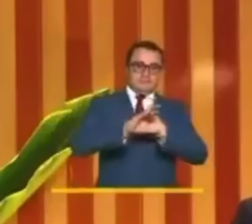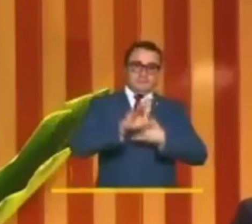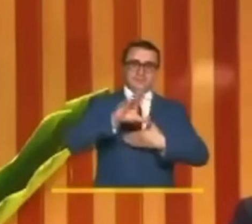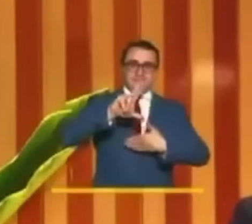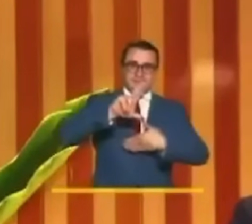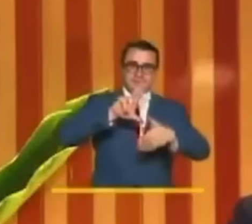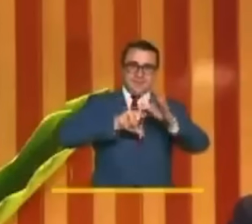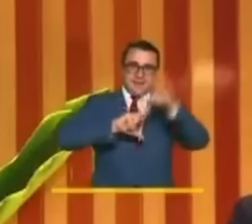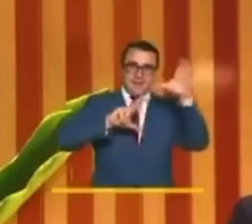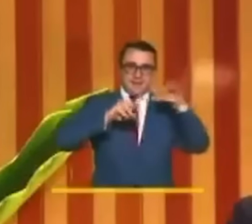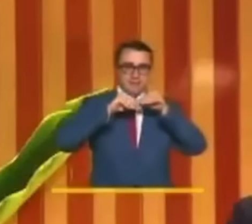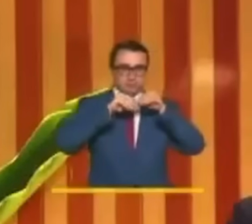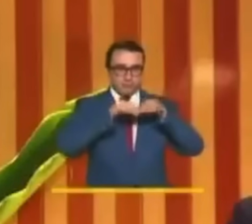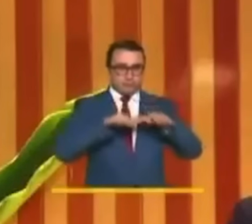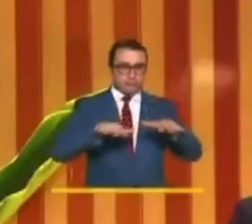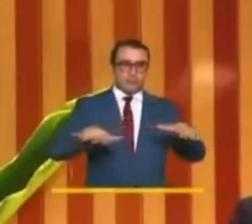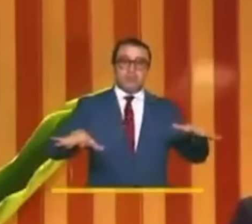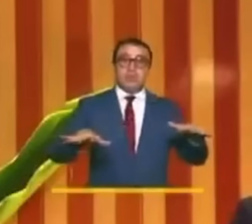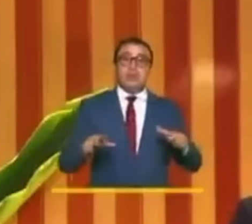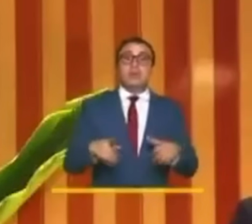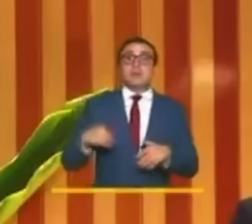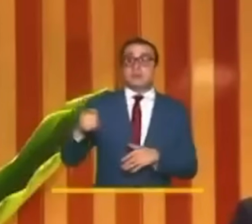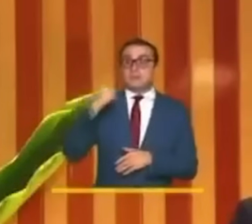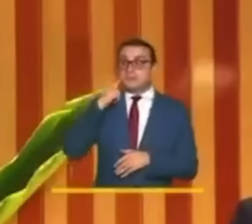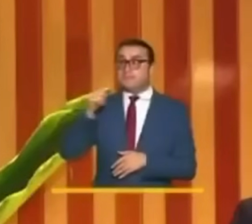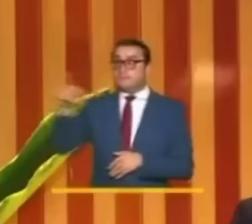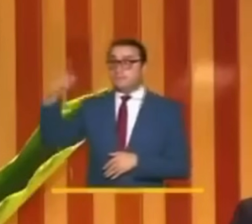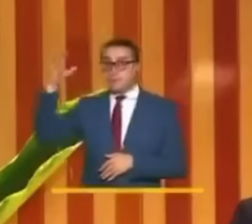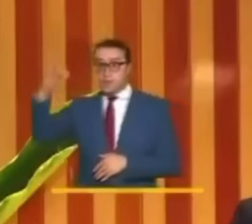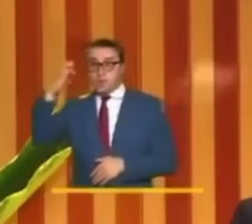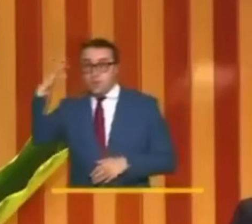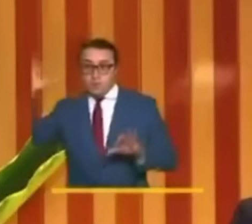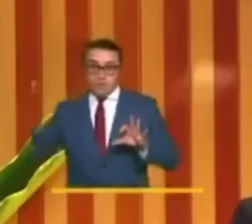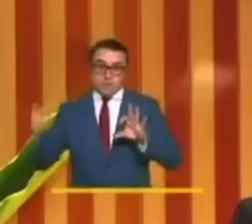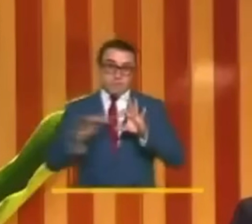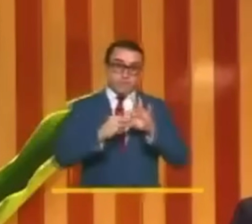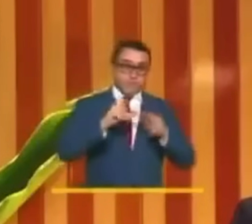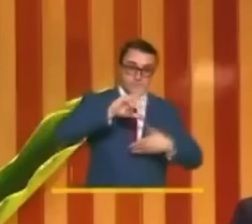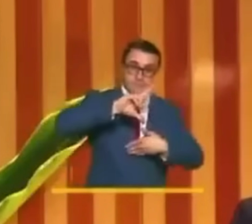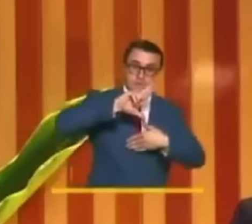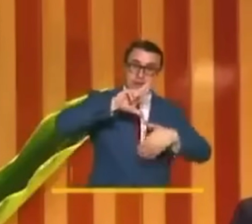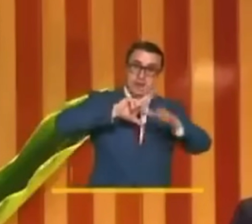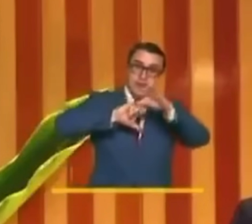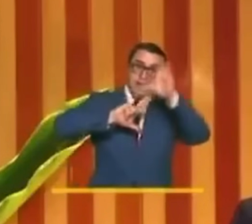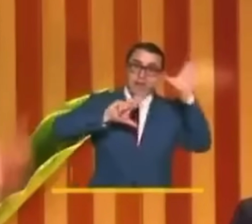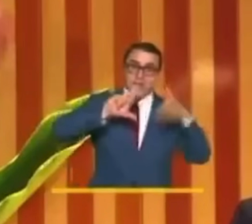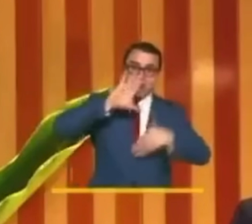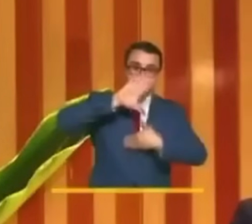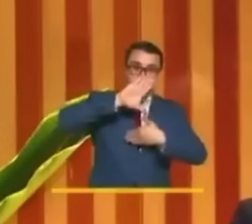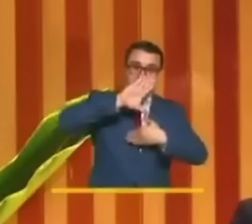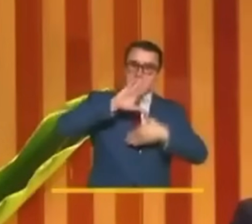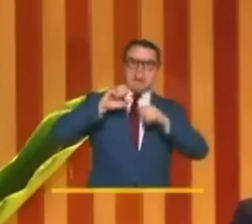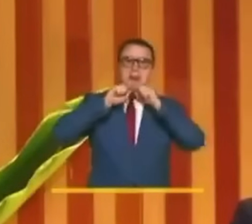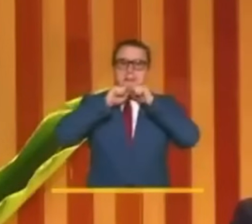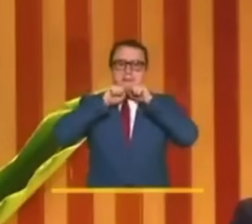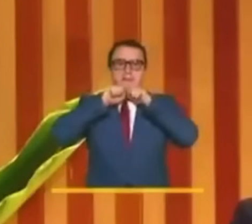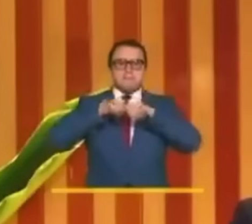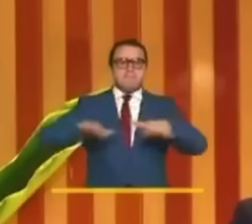encuentro entre el Mediterráneo y el Caribe hizo una explosión